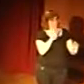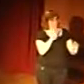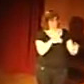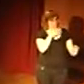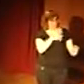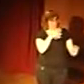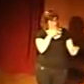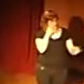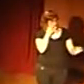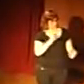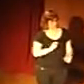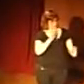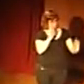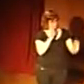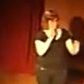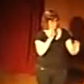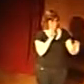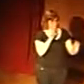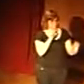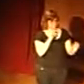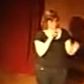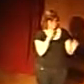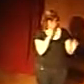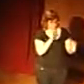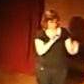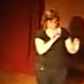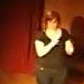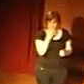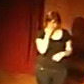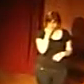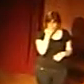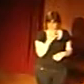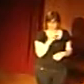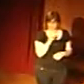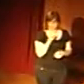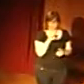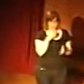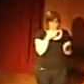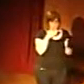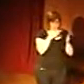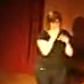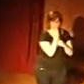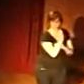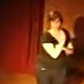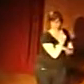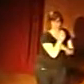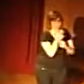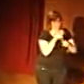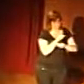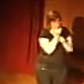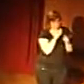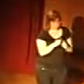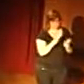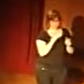las hace pintorescas y lo que las hace absolutamente especiales no sin dejar de tener atención en estas figuras y el tratamiento por